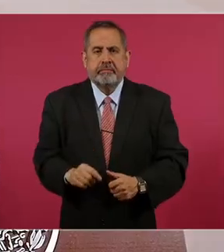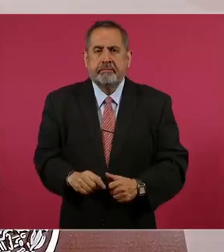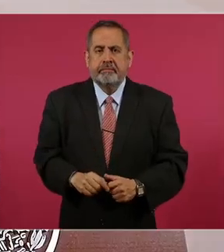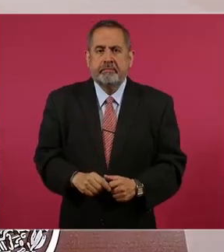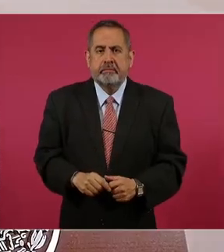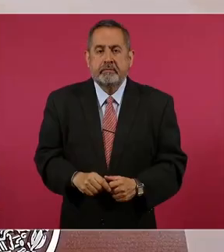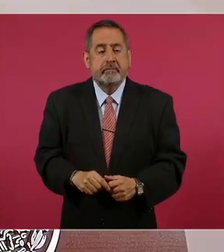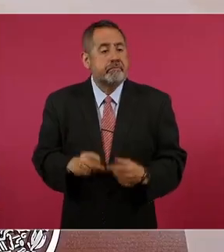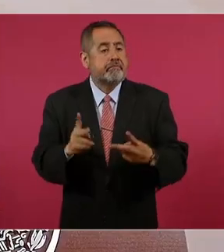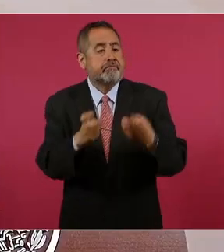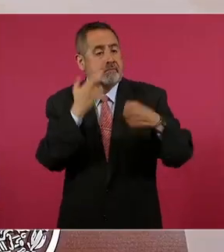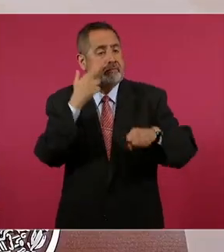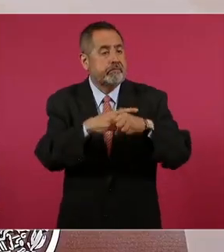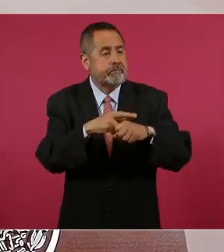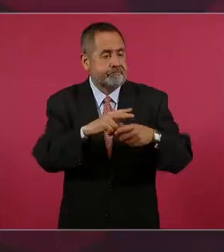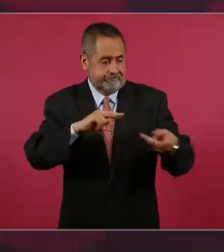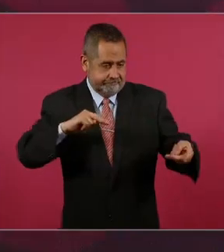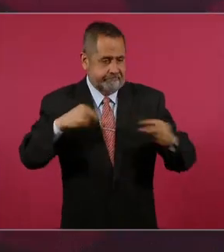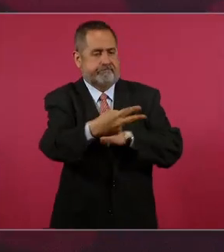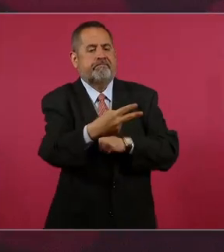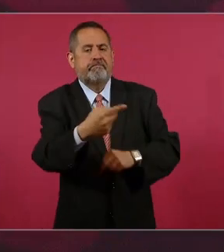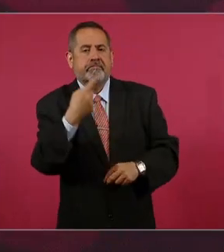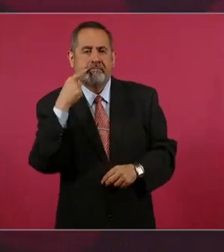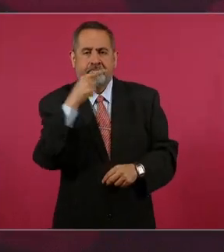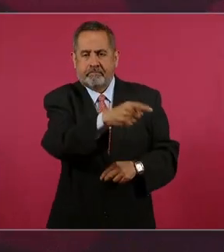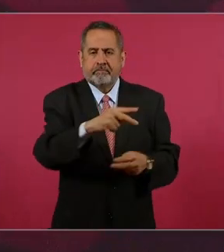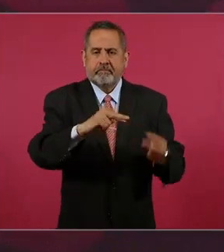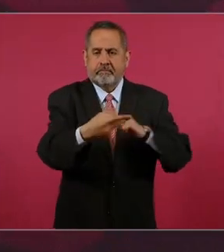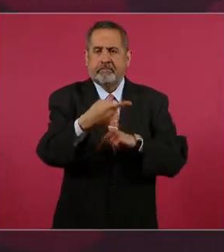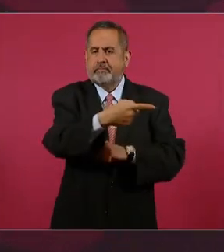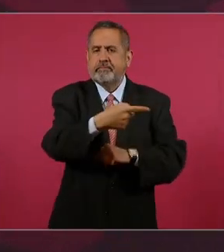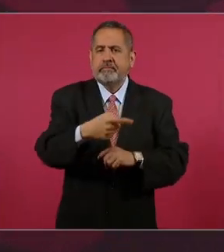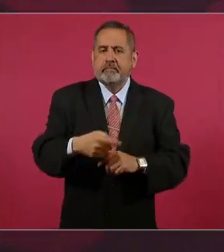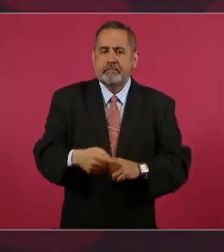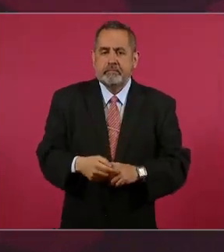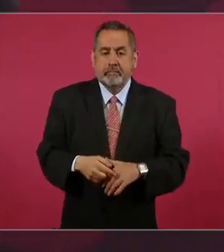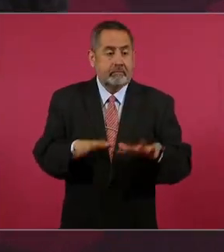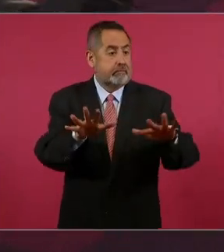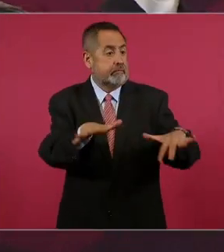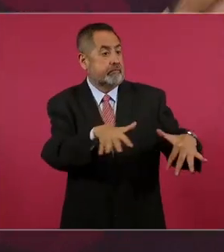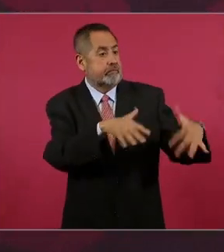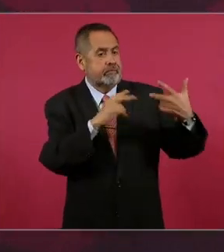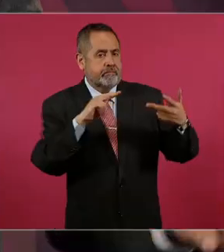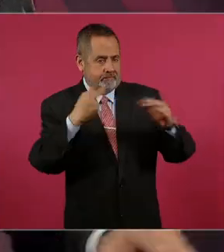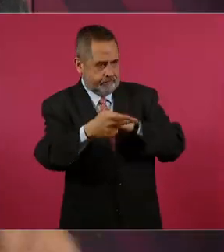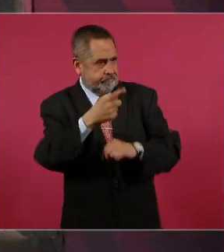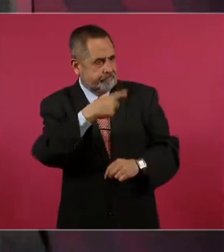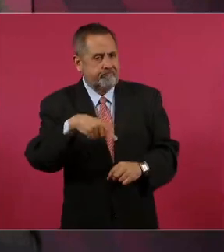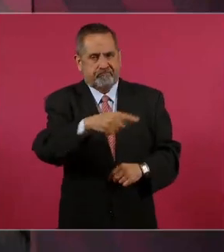los bandidos son otros y está toda la gente ahí.